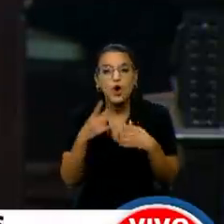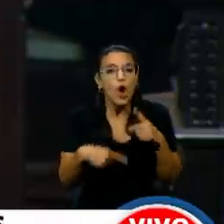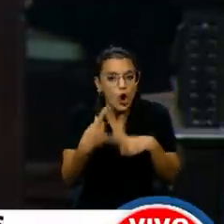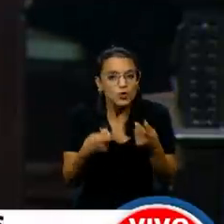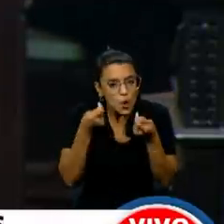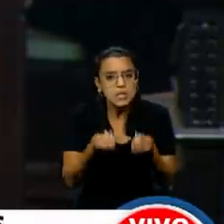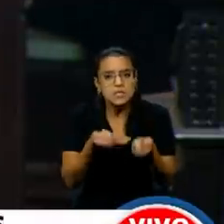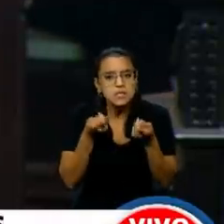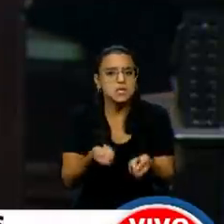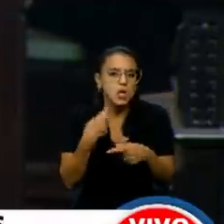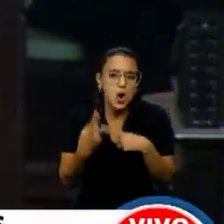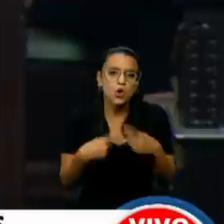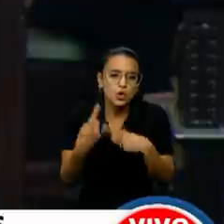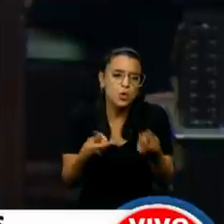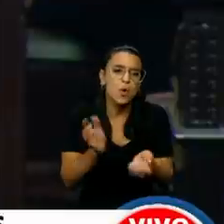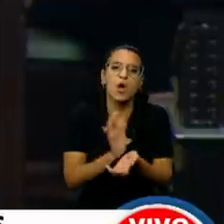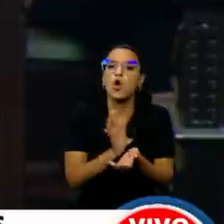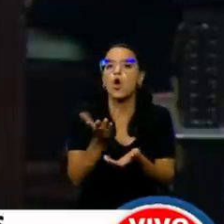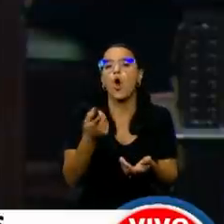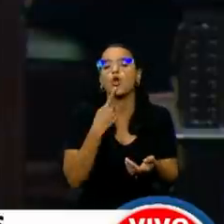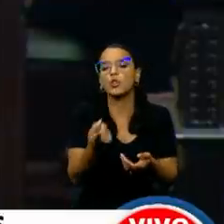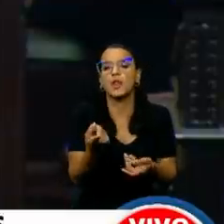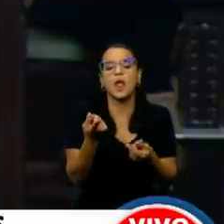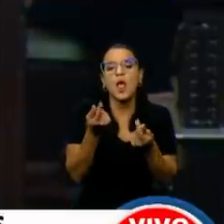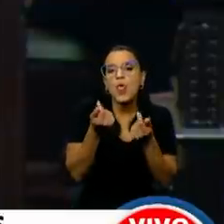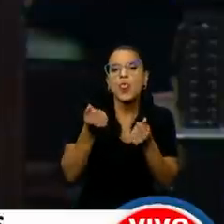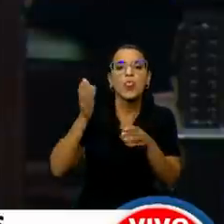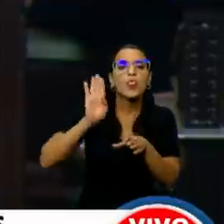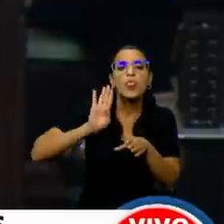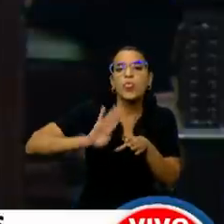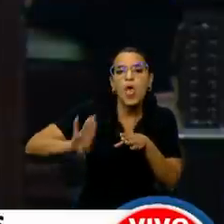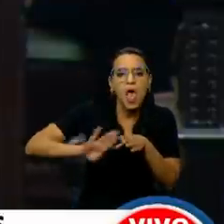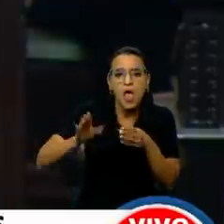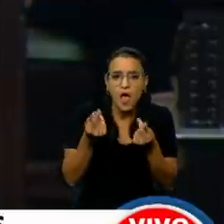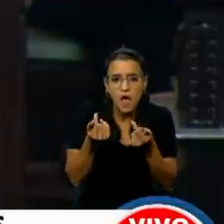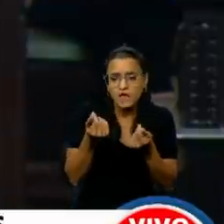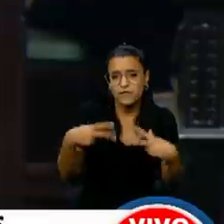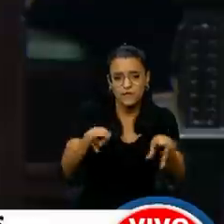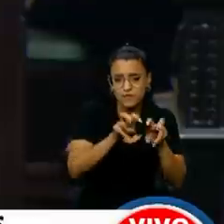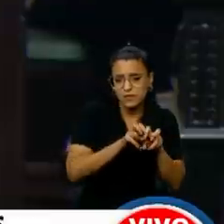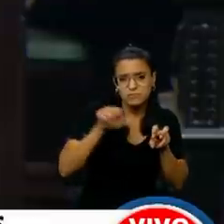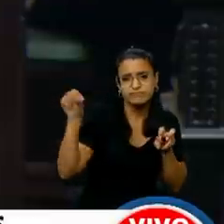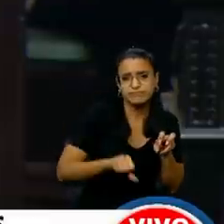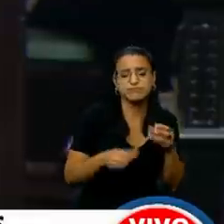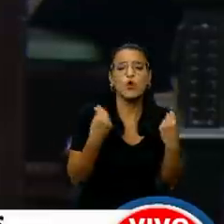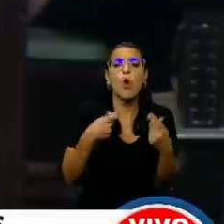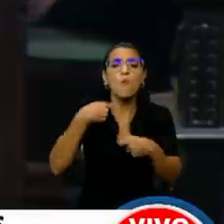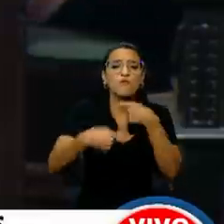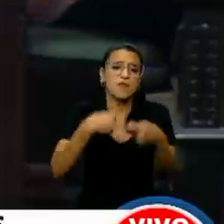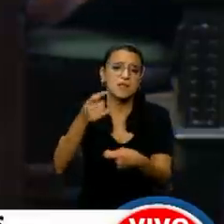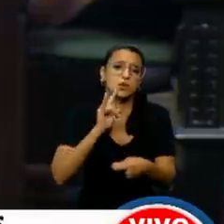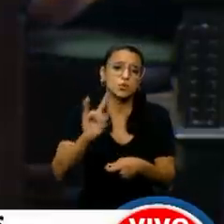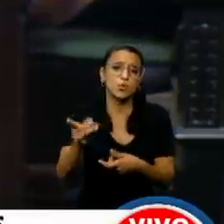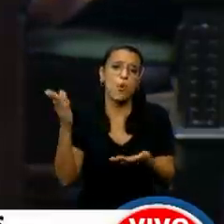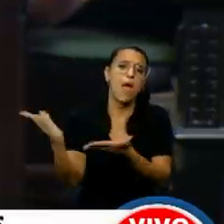insistiendo con el déficit fiscal este déficit fiscal que sabemos cómo lo financian que lo pagan con